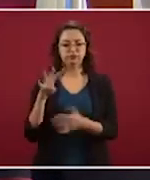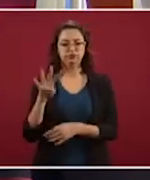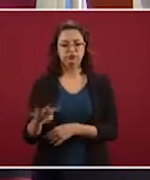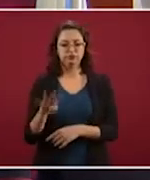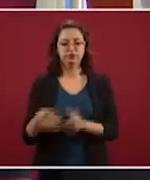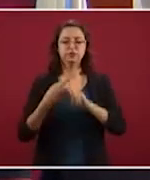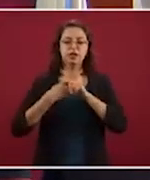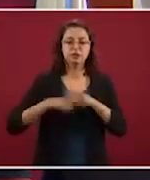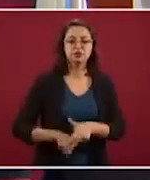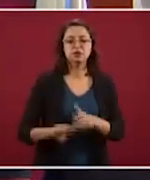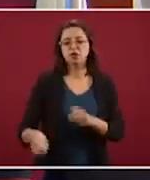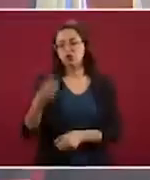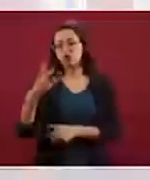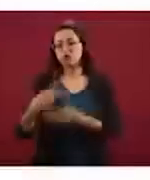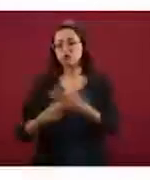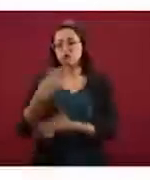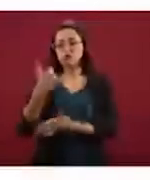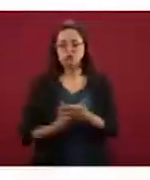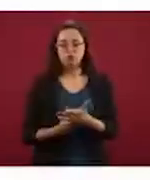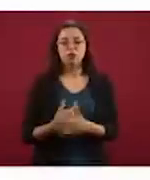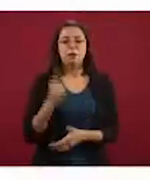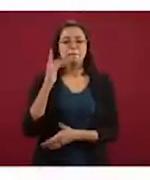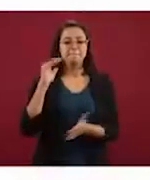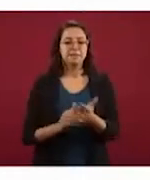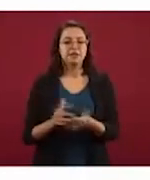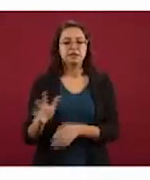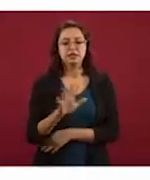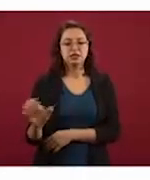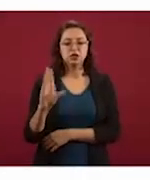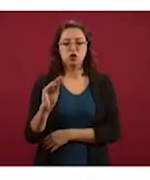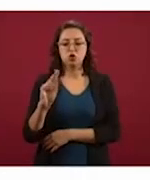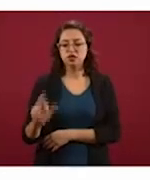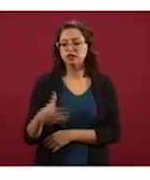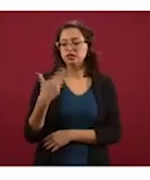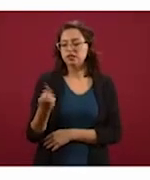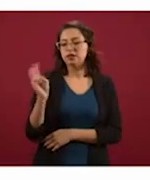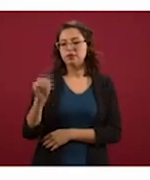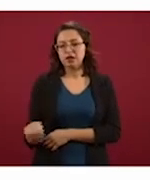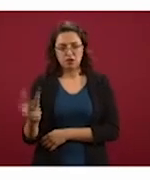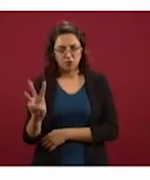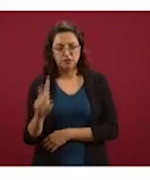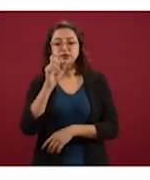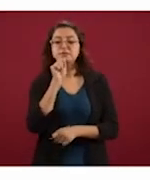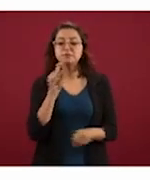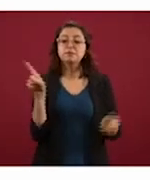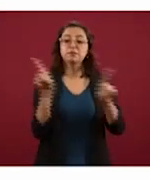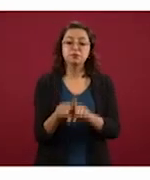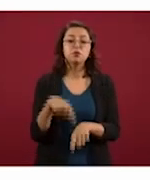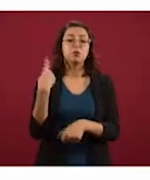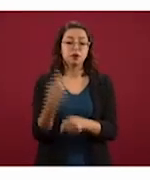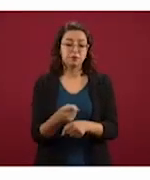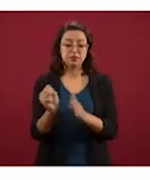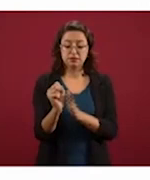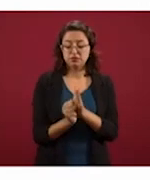en operación tres proyectos con capacidad de 1.587 megawatts y para el primer semestre de